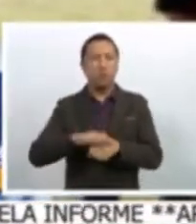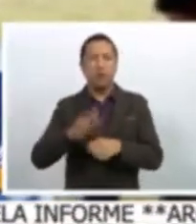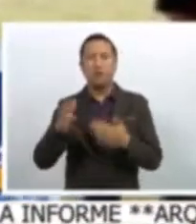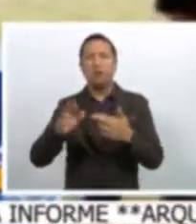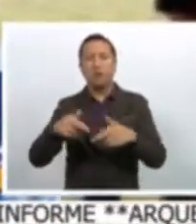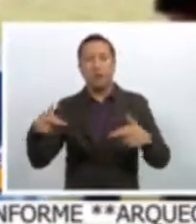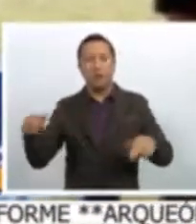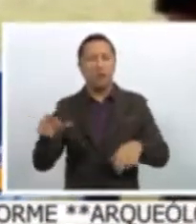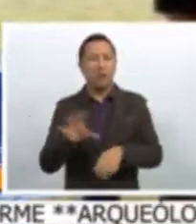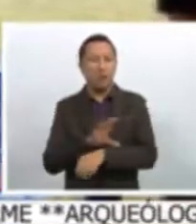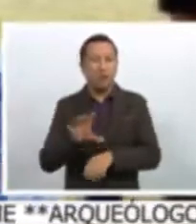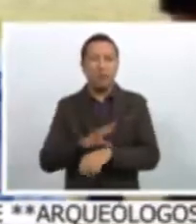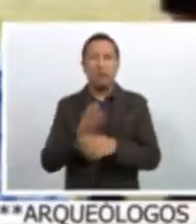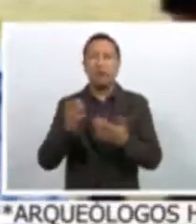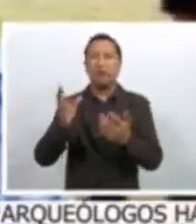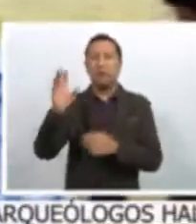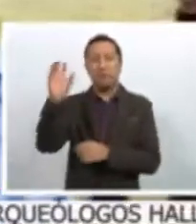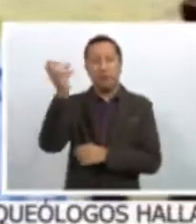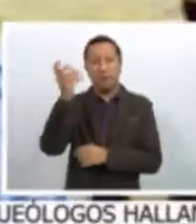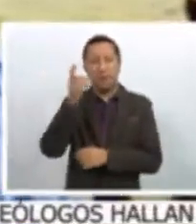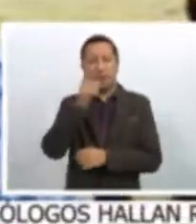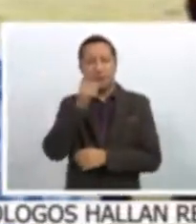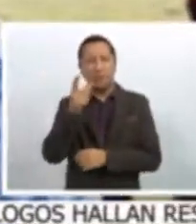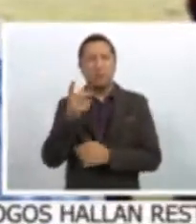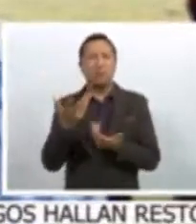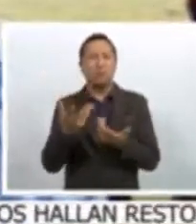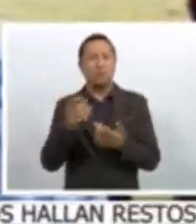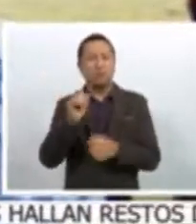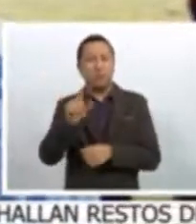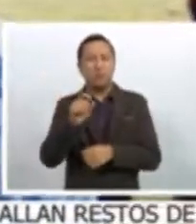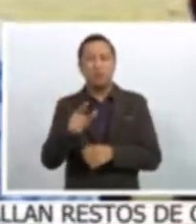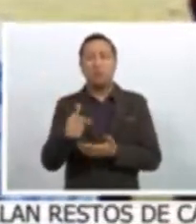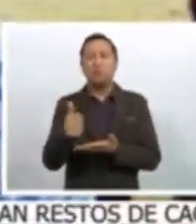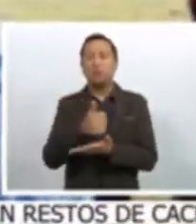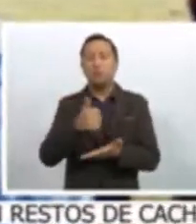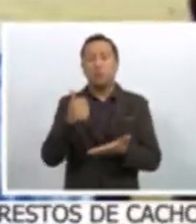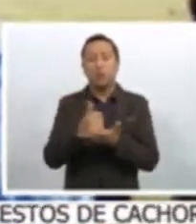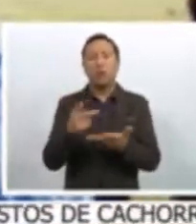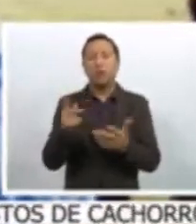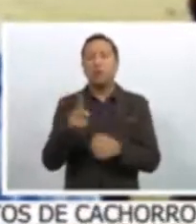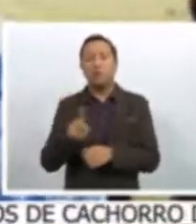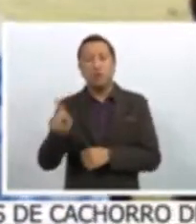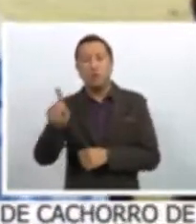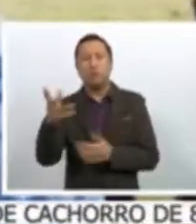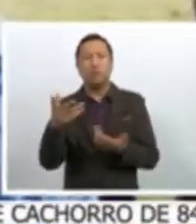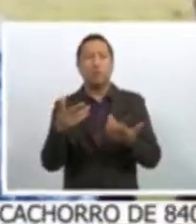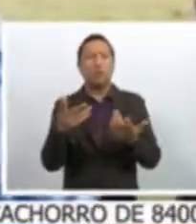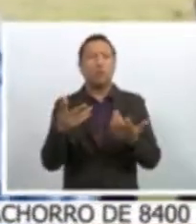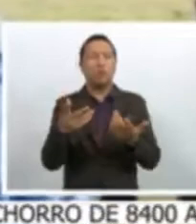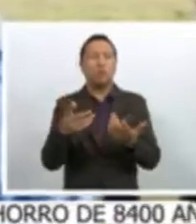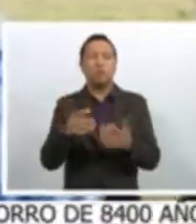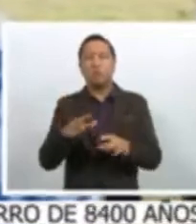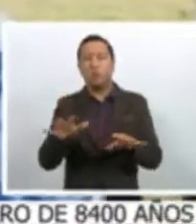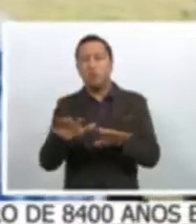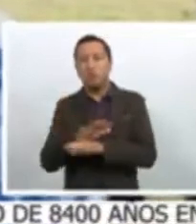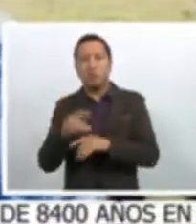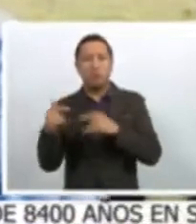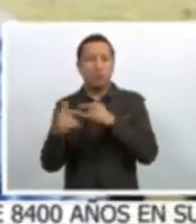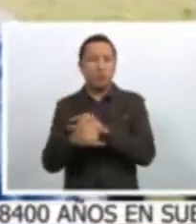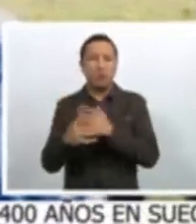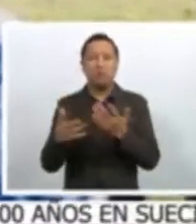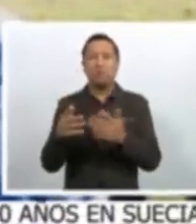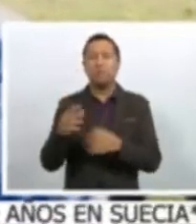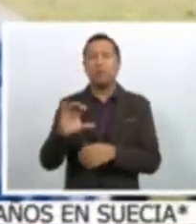para reforzar más el tema del alumbrado público, tanto en la zona urbana, zona rural, zona de transición, Acumal, Chemullí, Punta